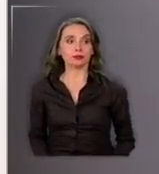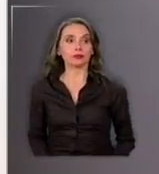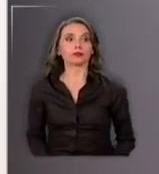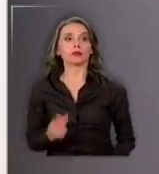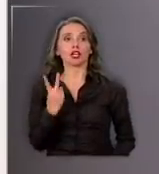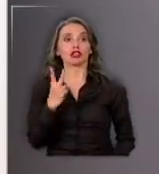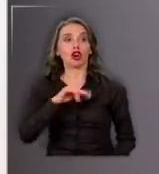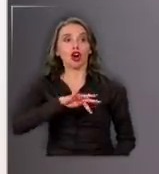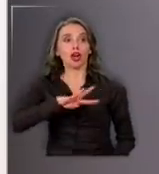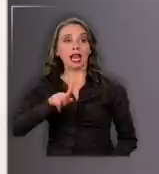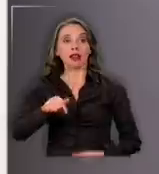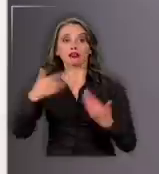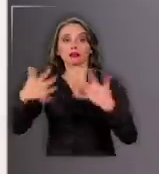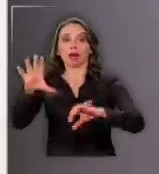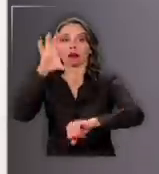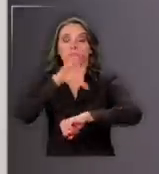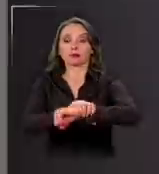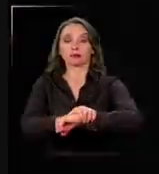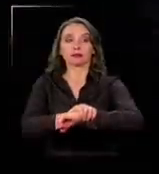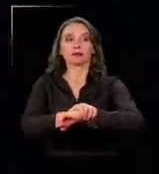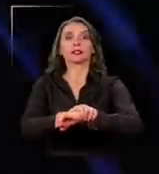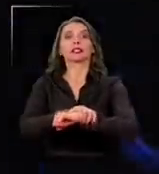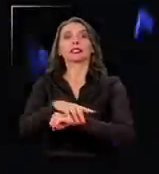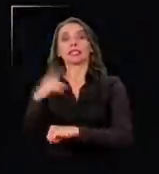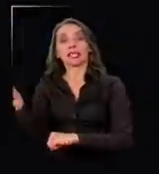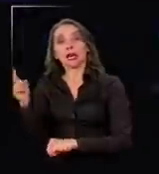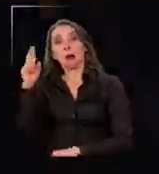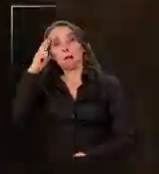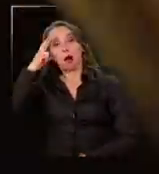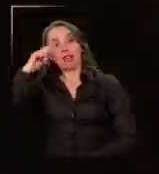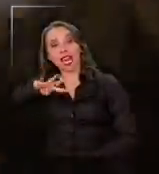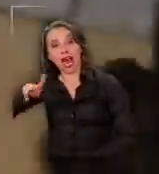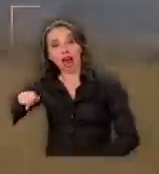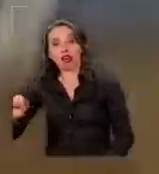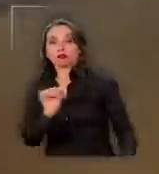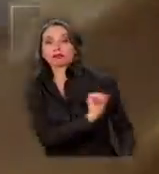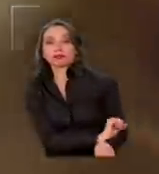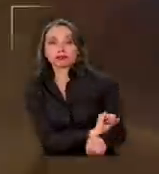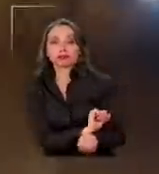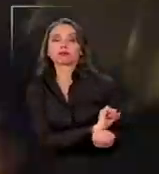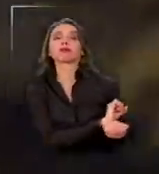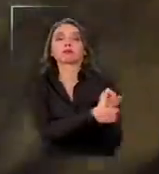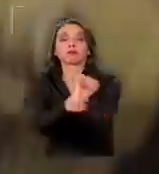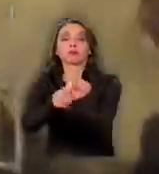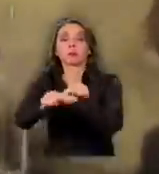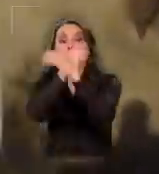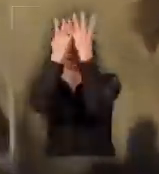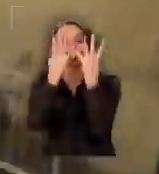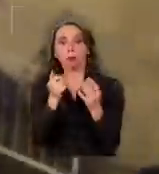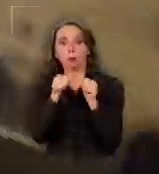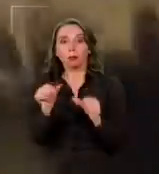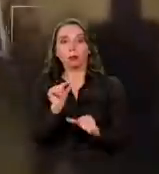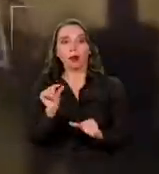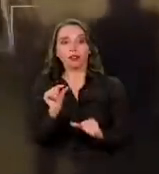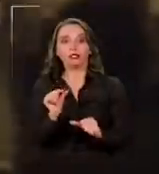Dos delincuentes fueron detenidos. El de Providencia también quedó en prisión preventiva. Robó